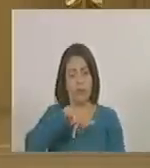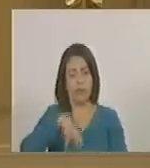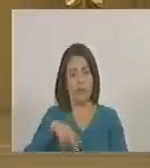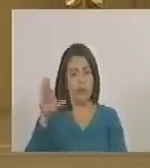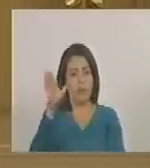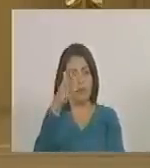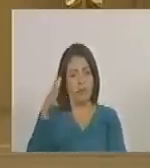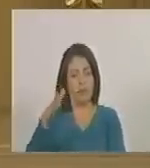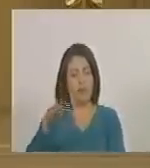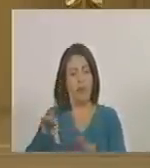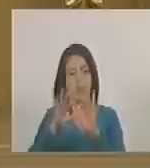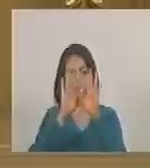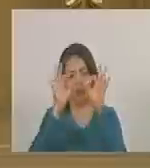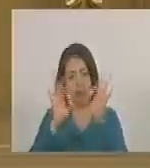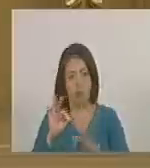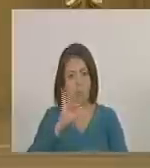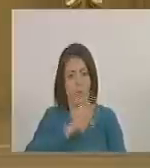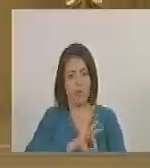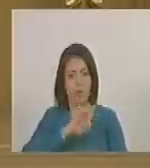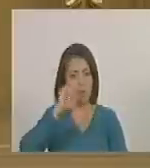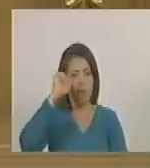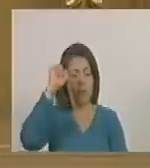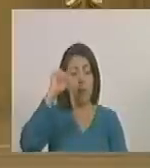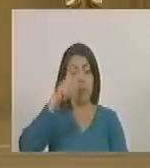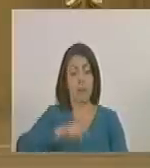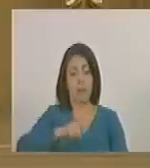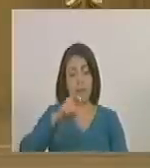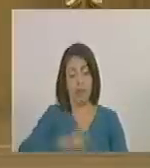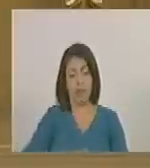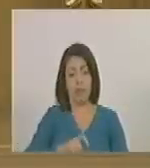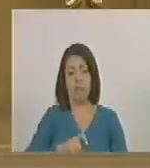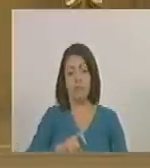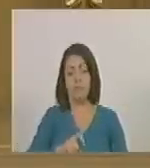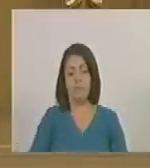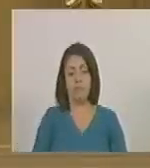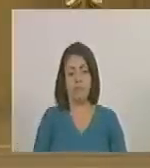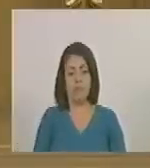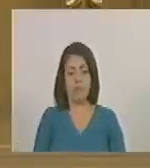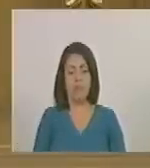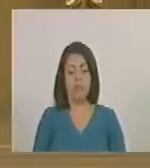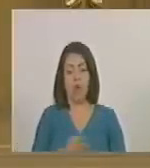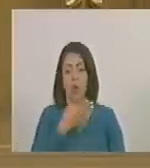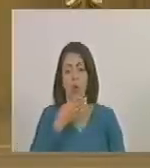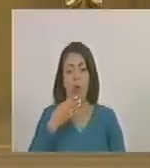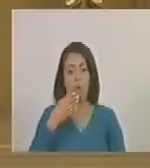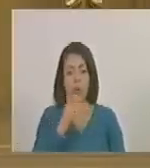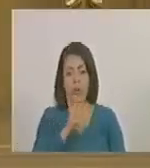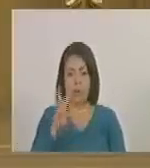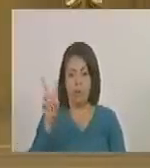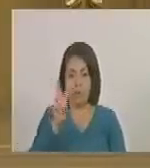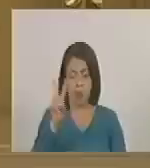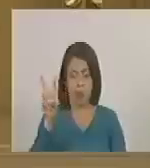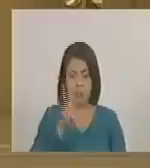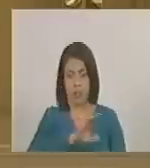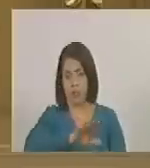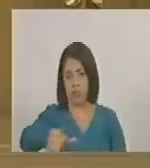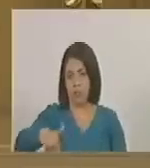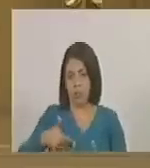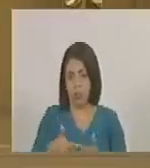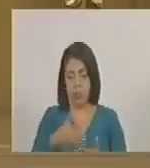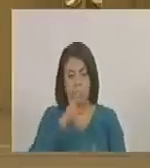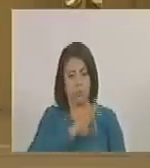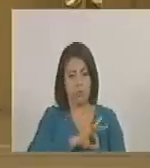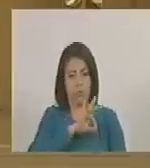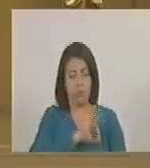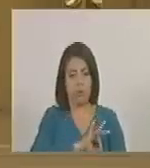las banderas del modelo socialista. Es necesario, sin duda, que la juventud venezolana y toda nuestra